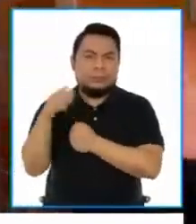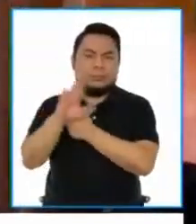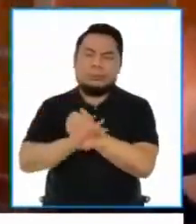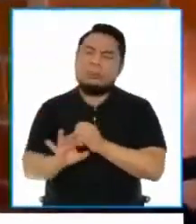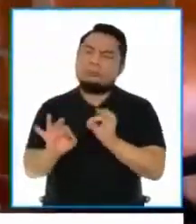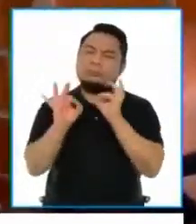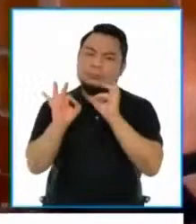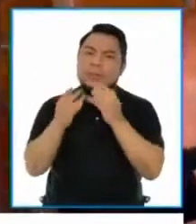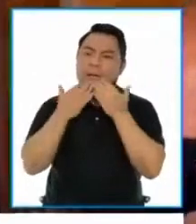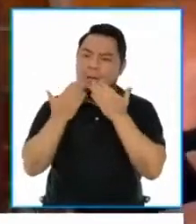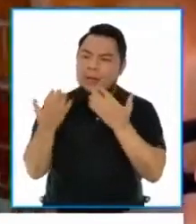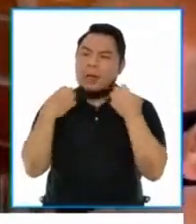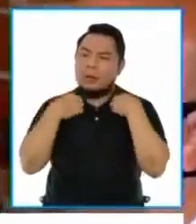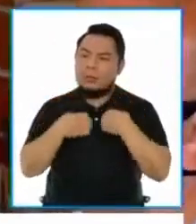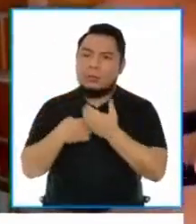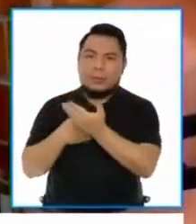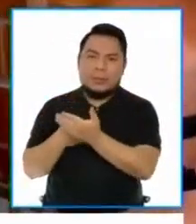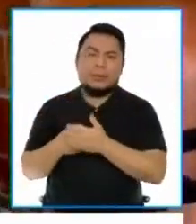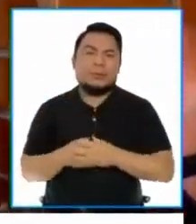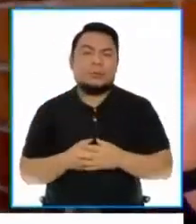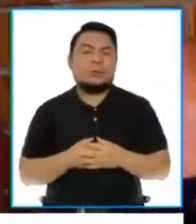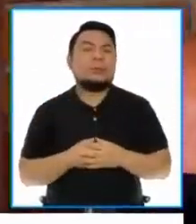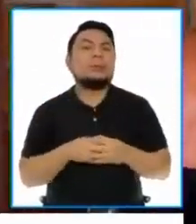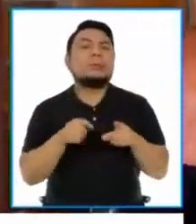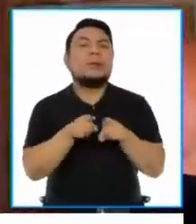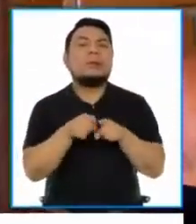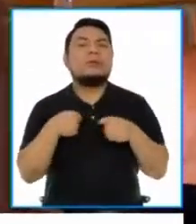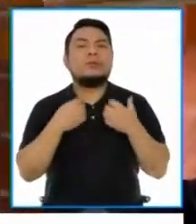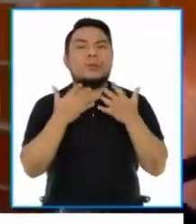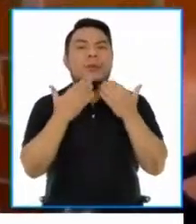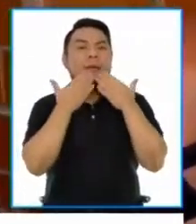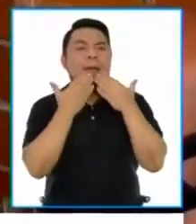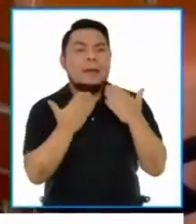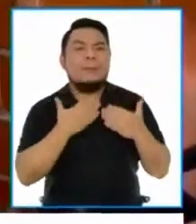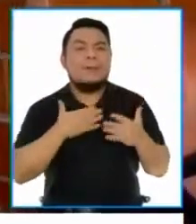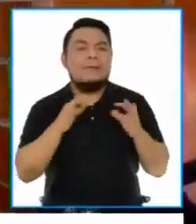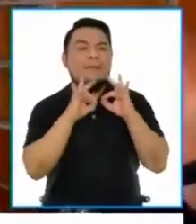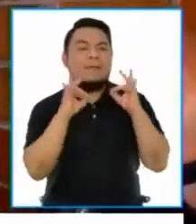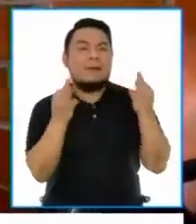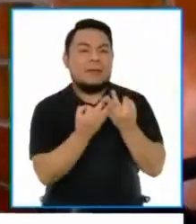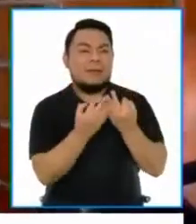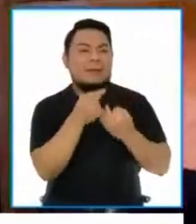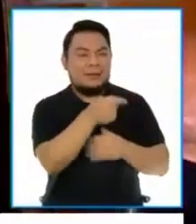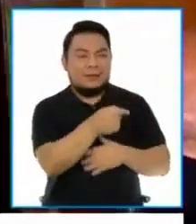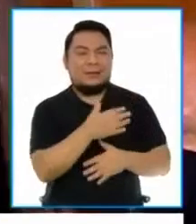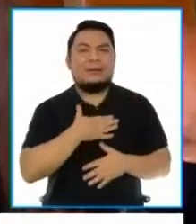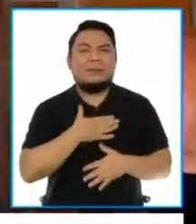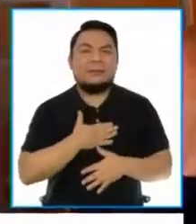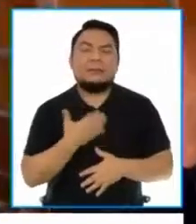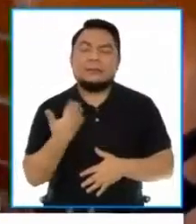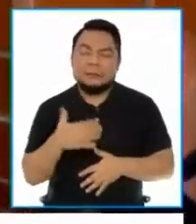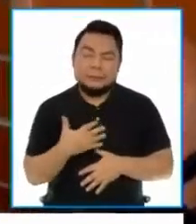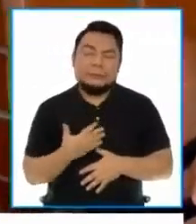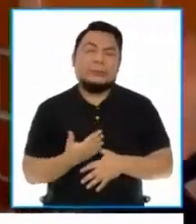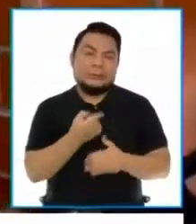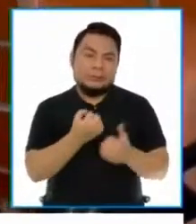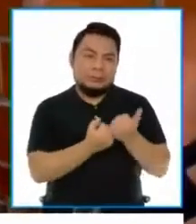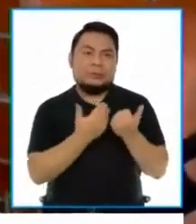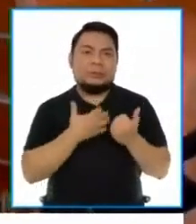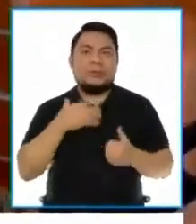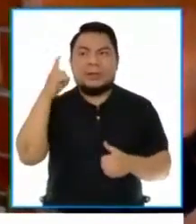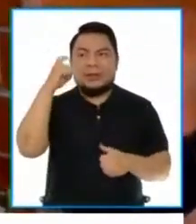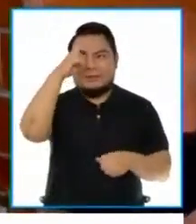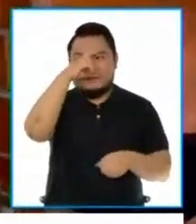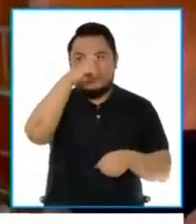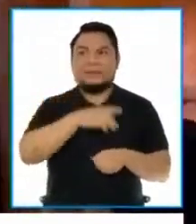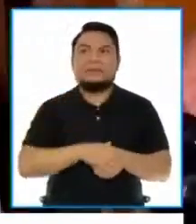ejemplar. Quiero además agradecer a mi familia por los difíciles momentos que pasa